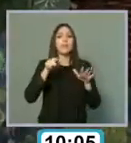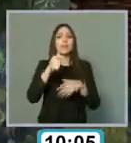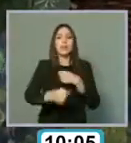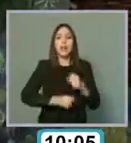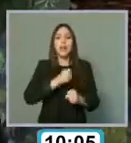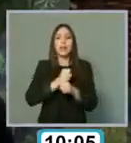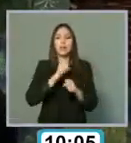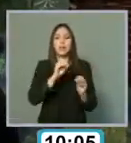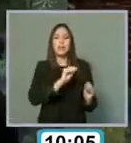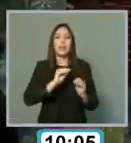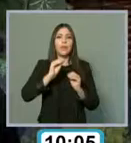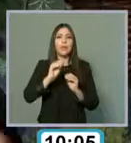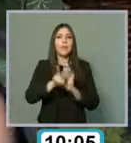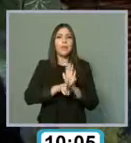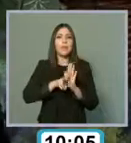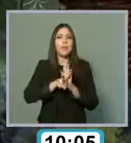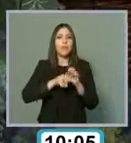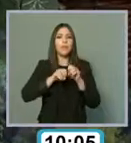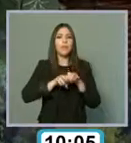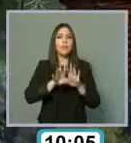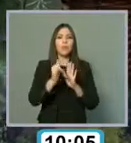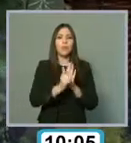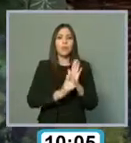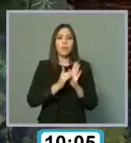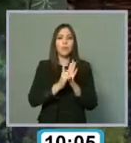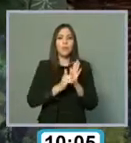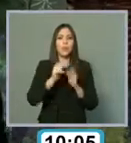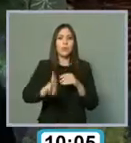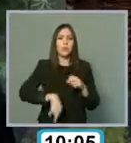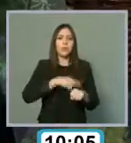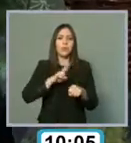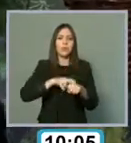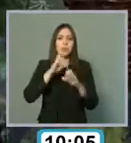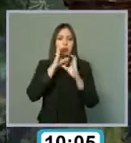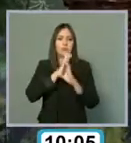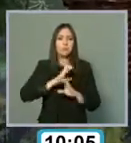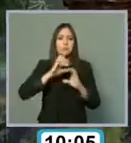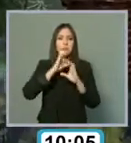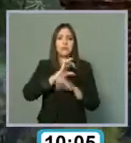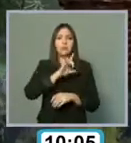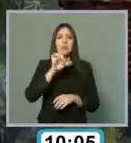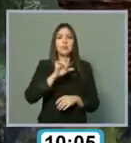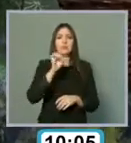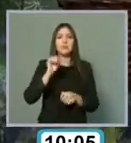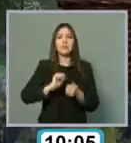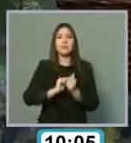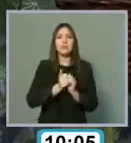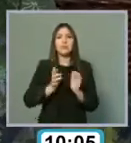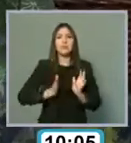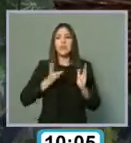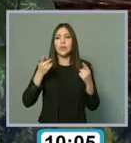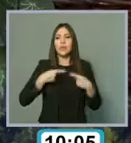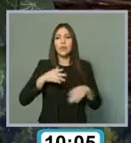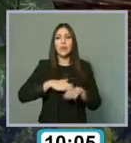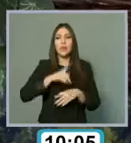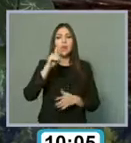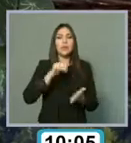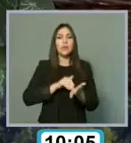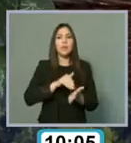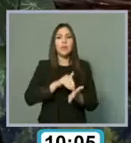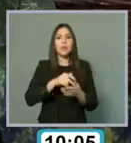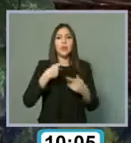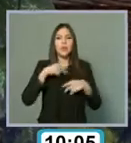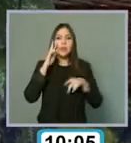YouTube cantando mis canciones. Son videos así súper caseritos. Ajá. Y para mi sorpresa generaron más de 1 millón de reproducciones en